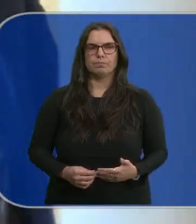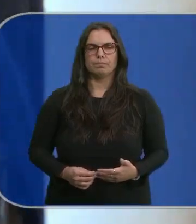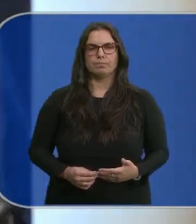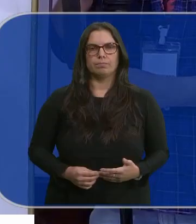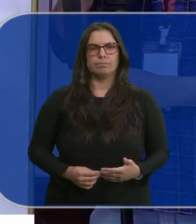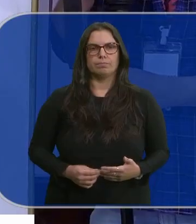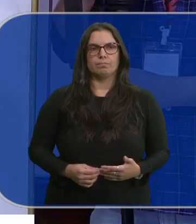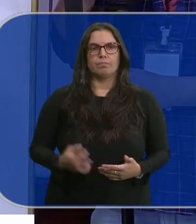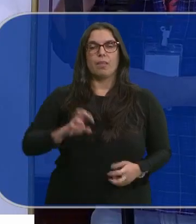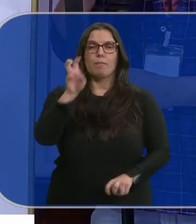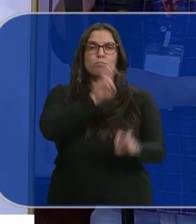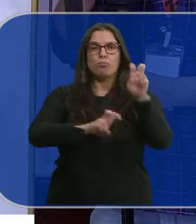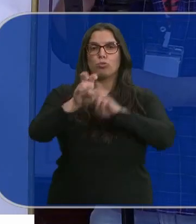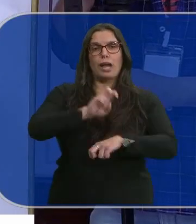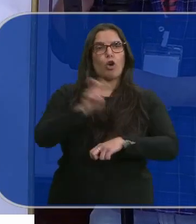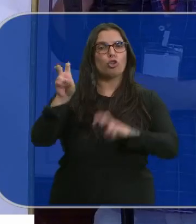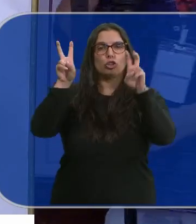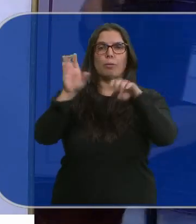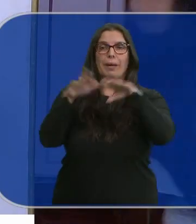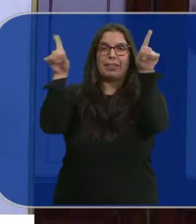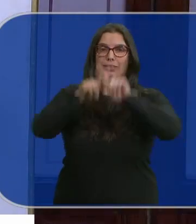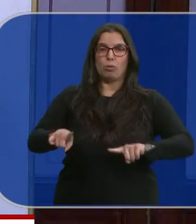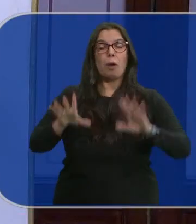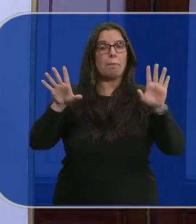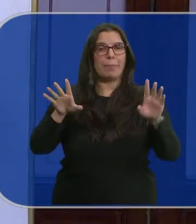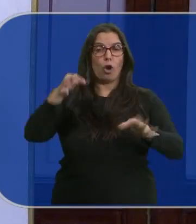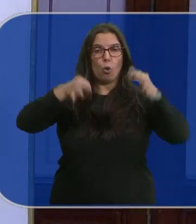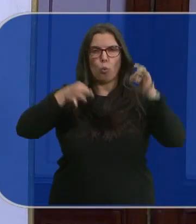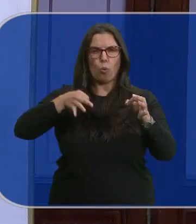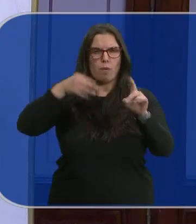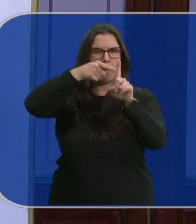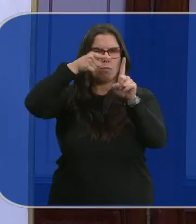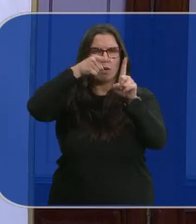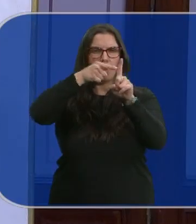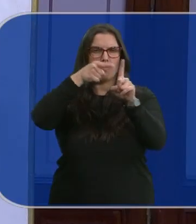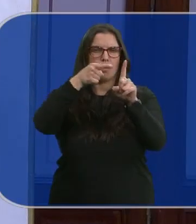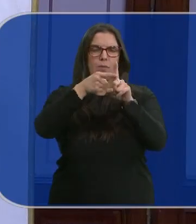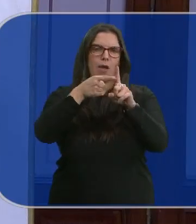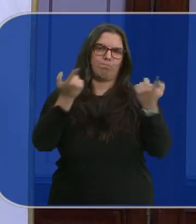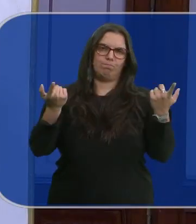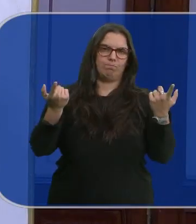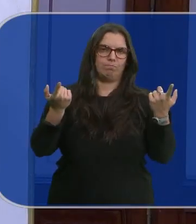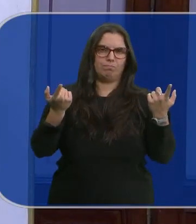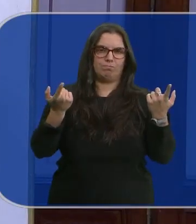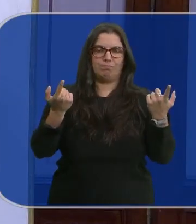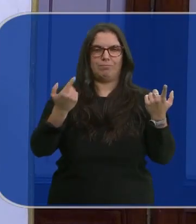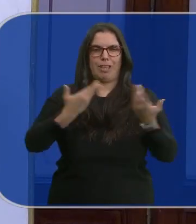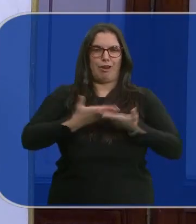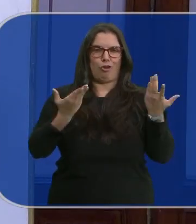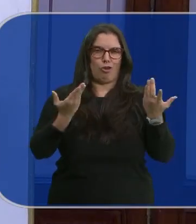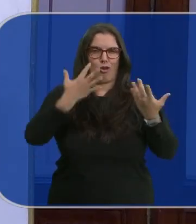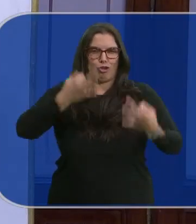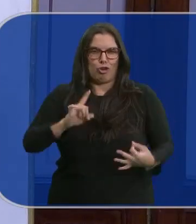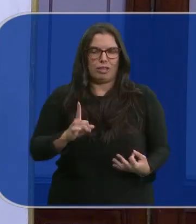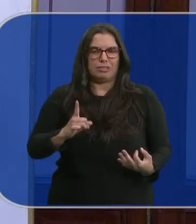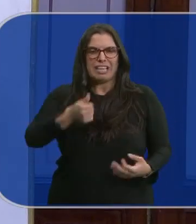Que se busque otra cortina de humo, pero la persecución judicial ya no cuela. Sánchez es el